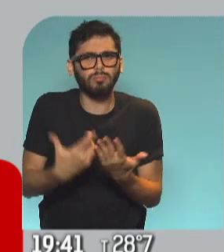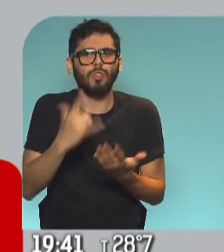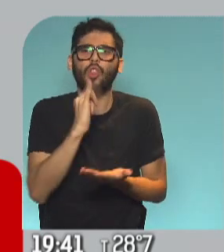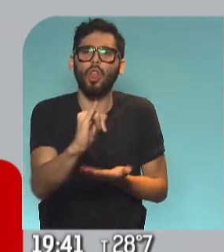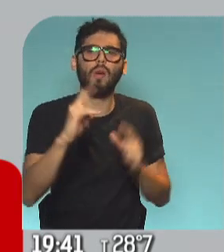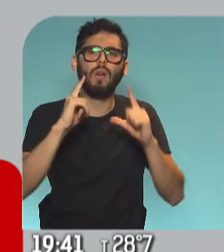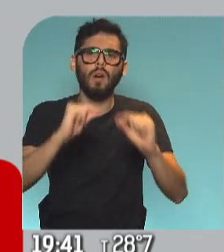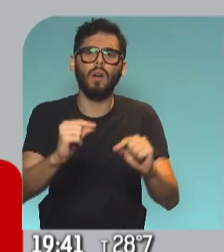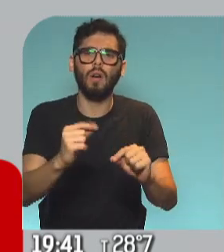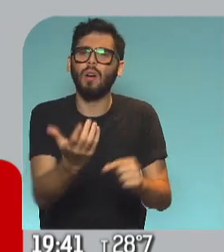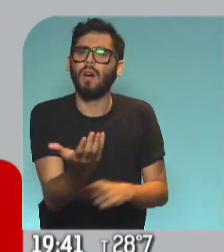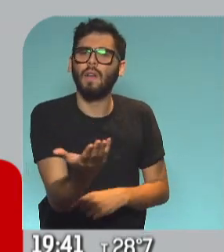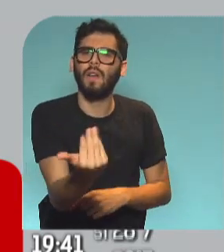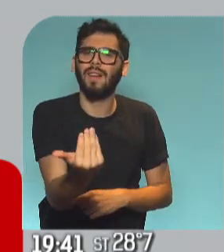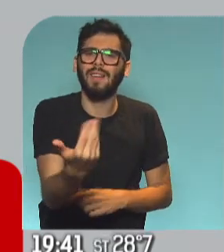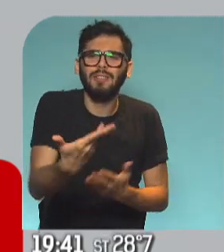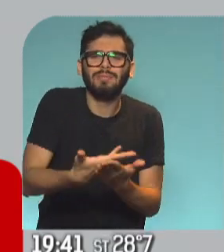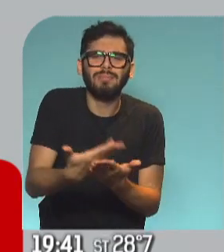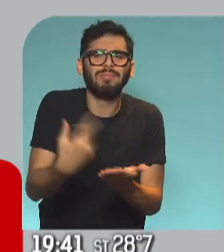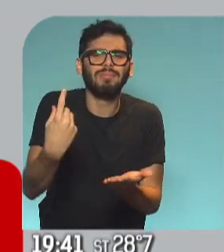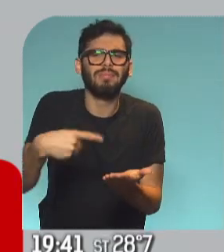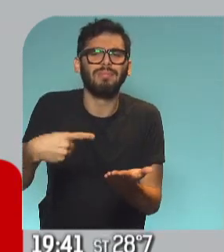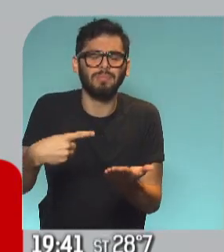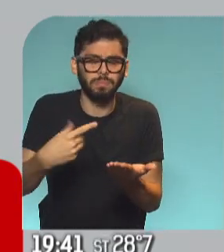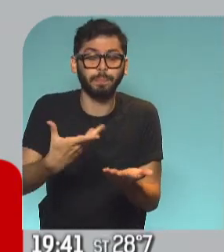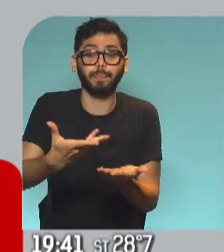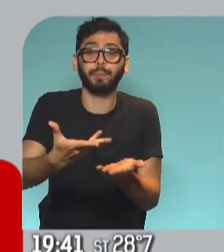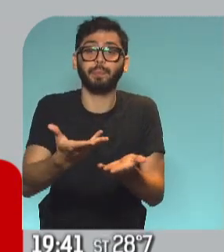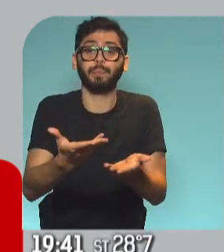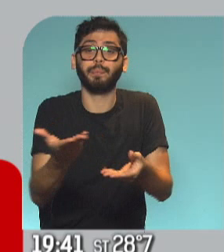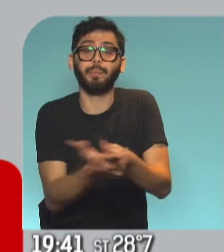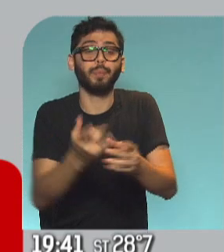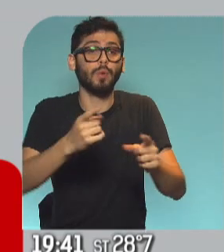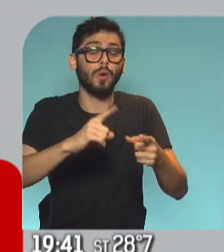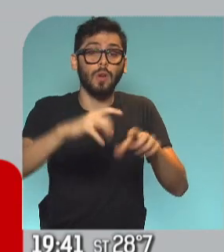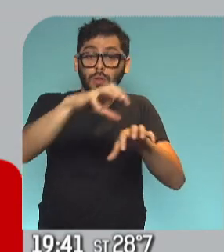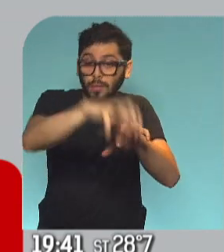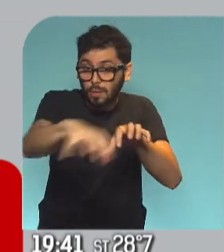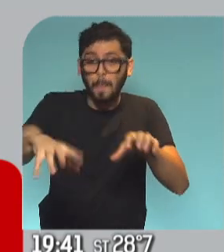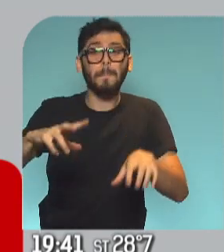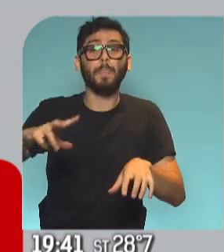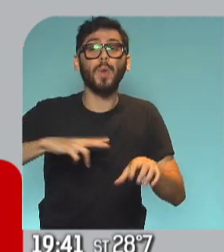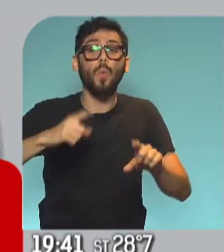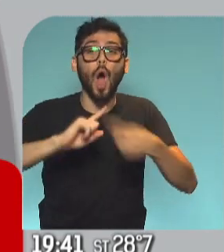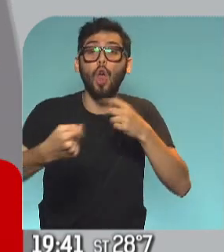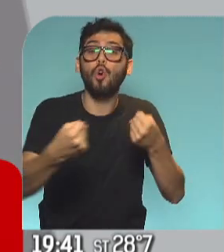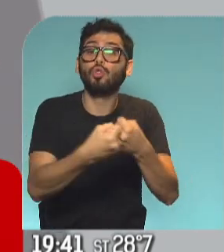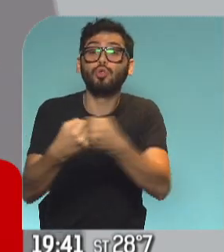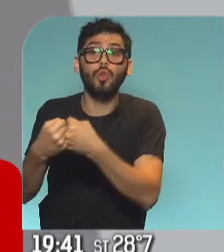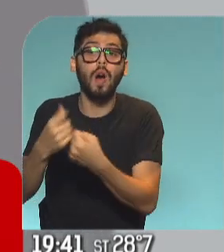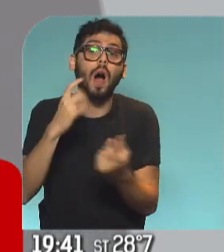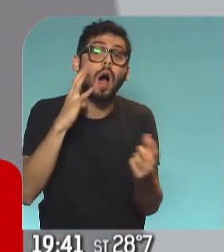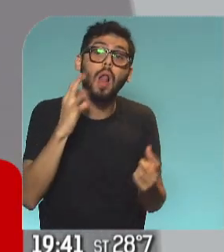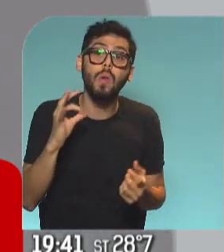convenios, los estatutos, el tema de los sanitarios, de los establecimientos privados. Sí. Porque, a ver,